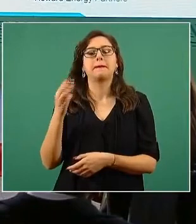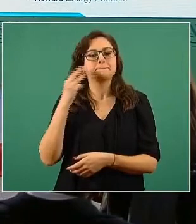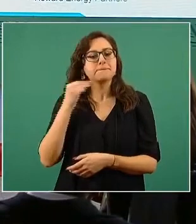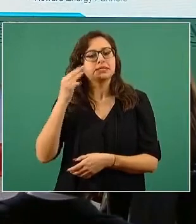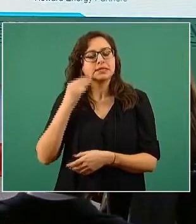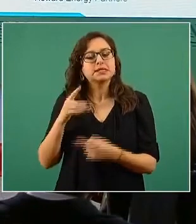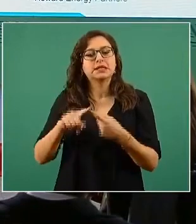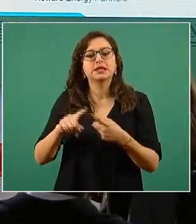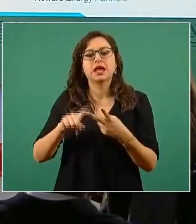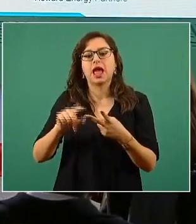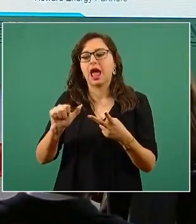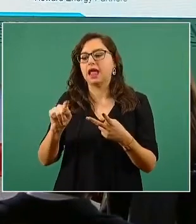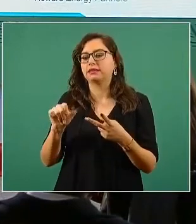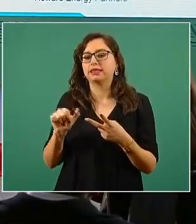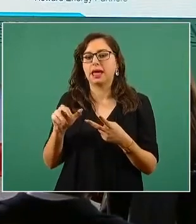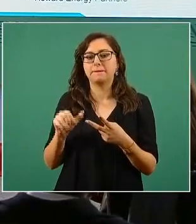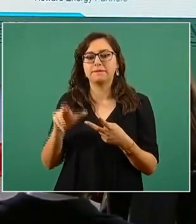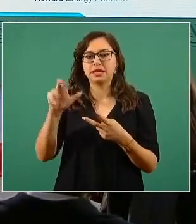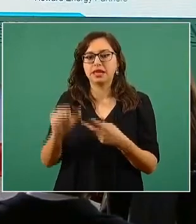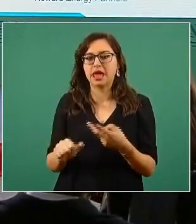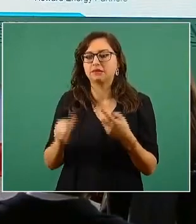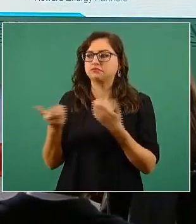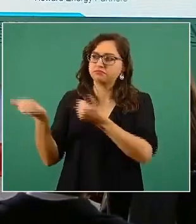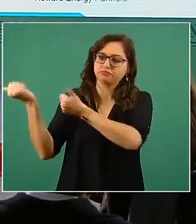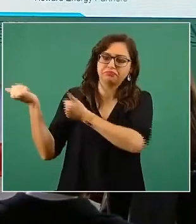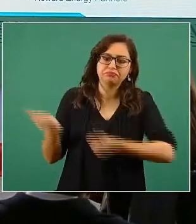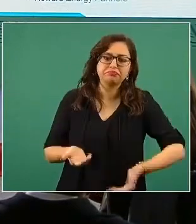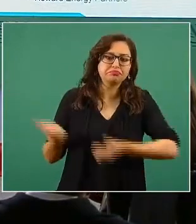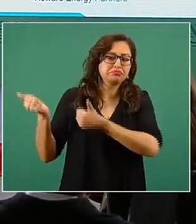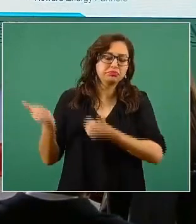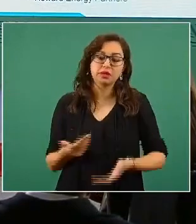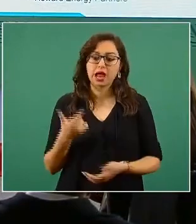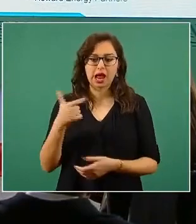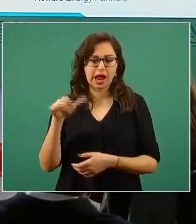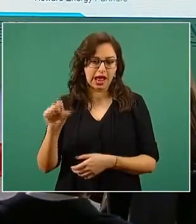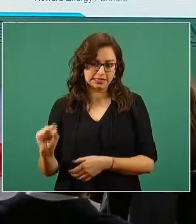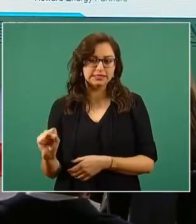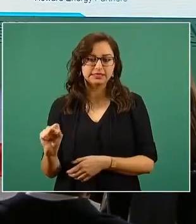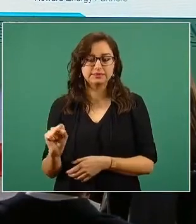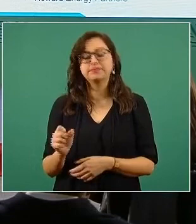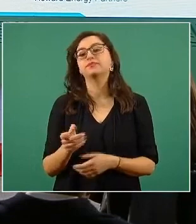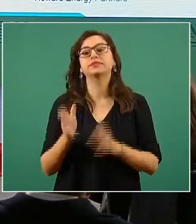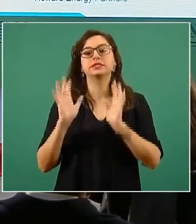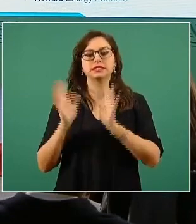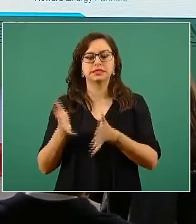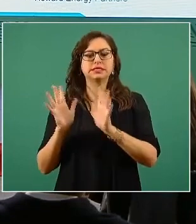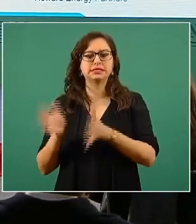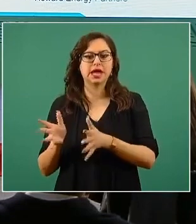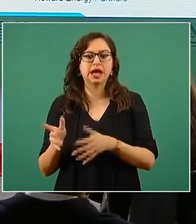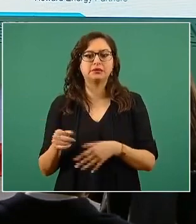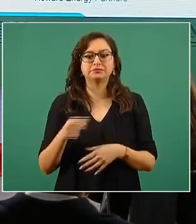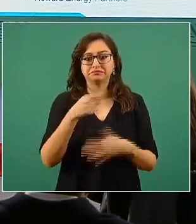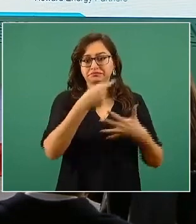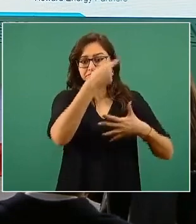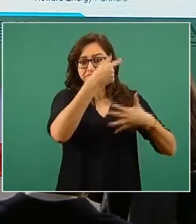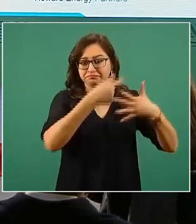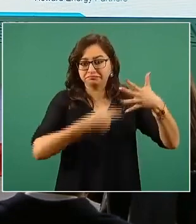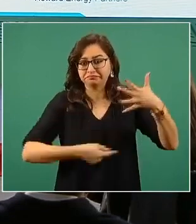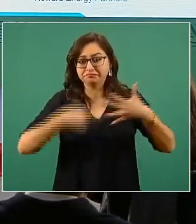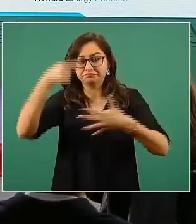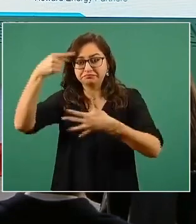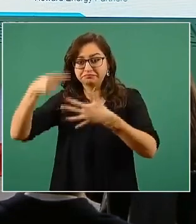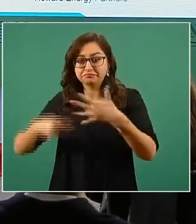zona de Altamira. Son todos estos suministradores y transportistas los que nos informaron de cortes constantes, y los cortes no